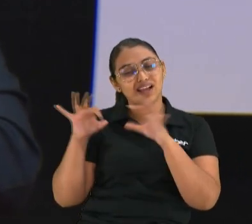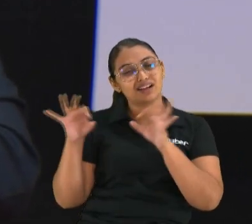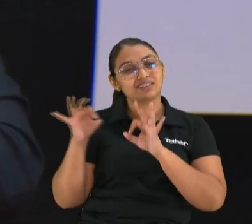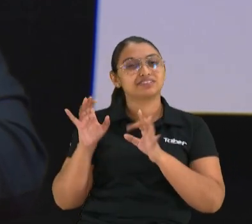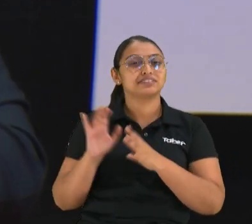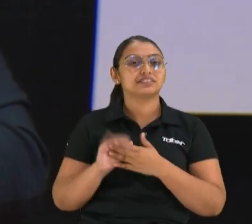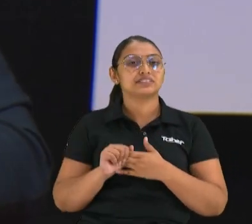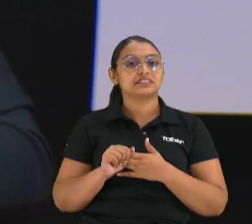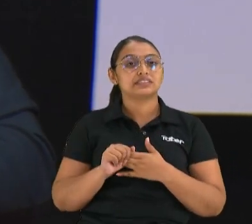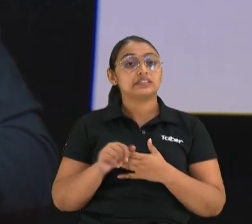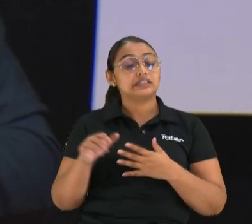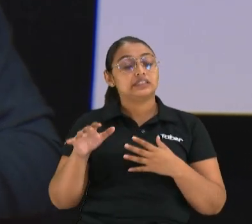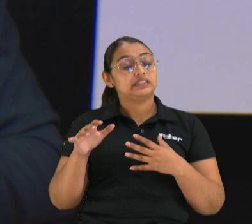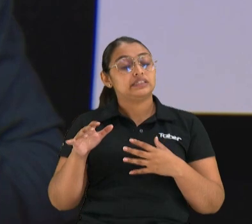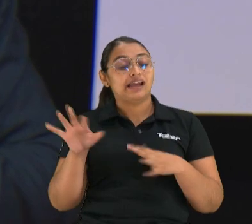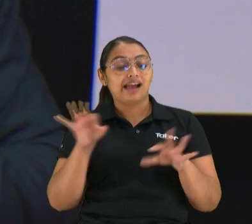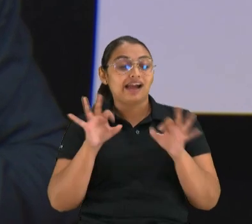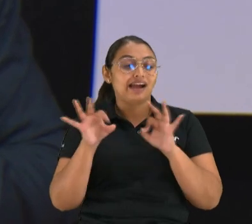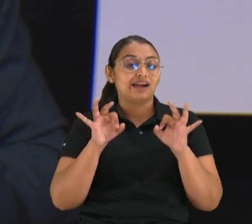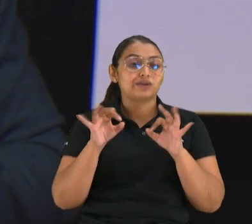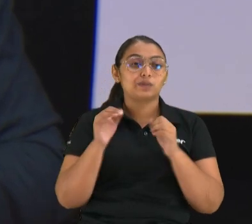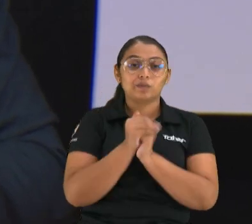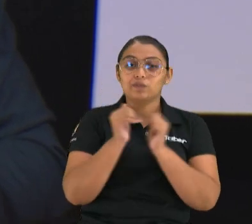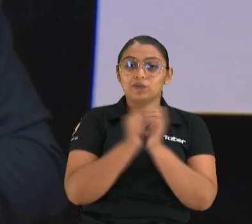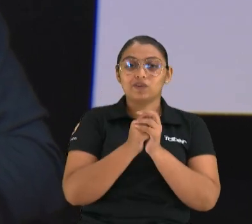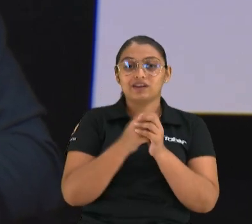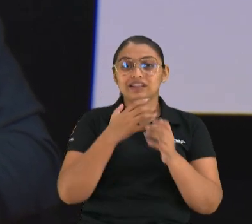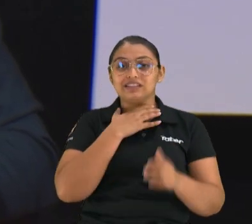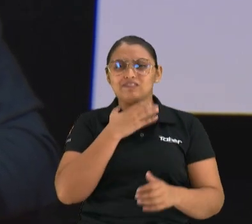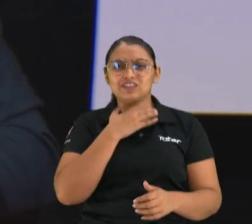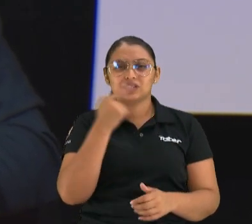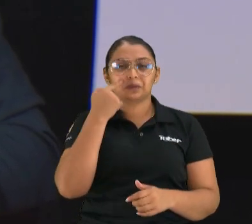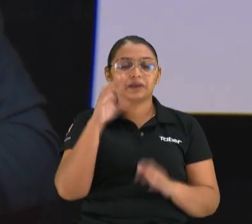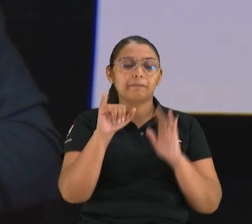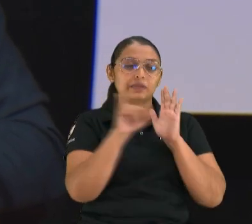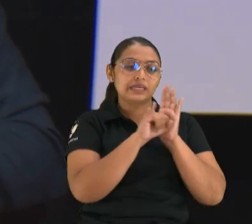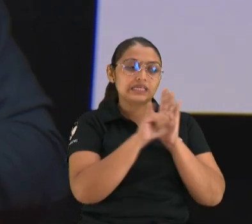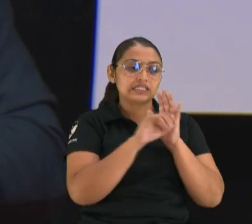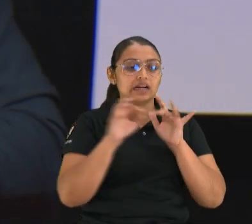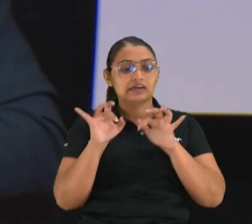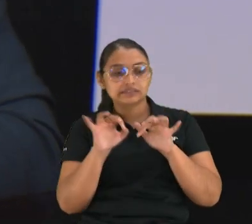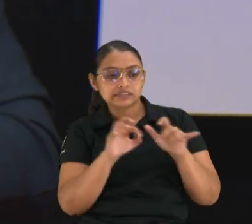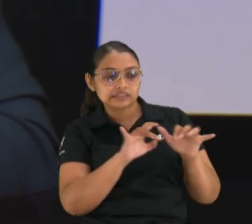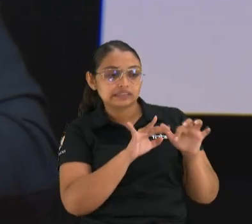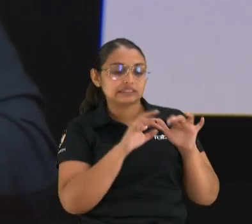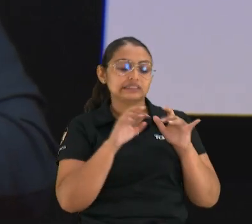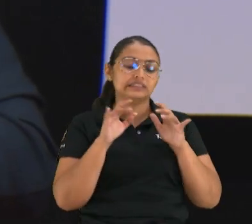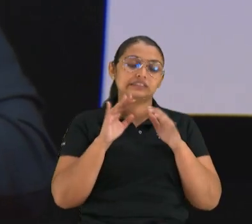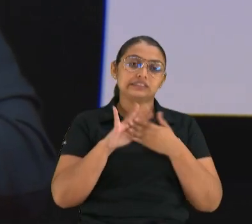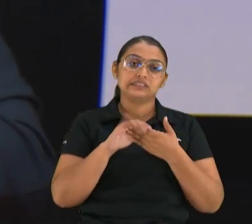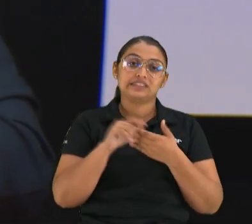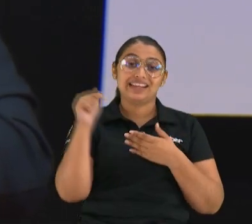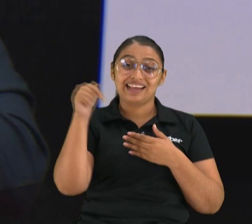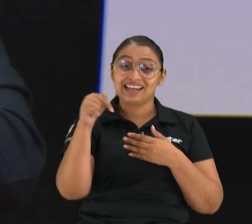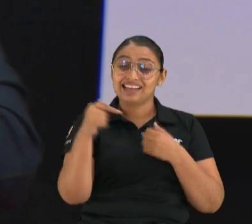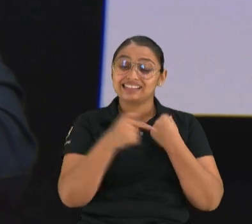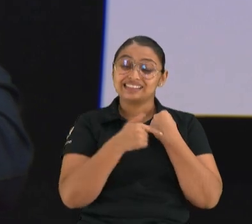ha estado en situaciones difíciles por lo que ha dicho lo que ha escrito en ese momento